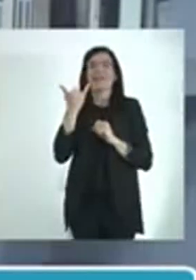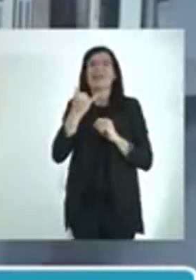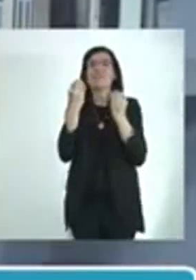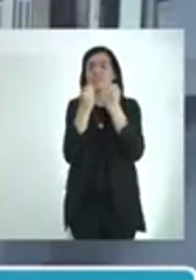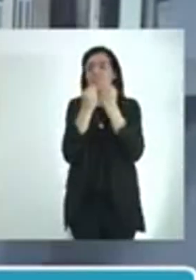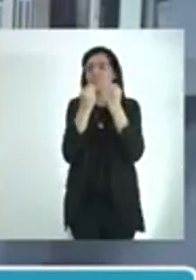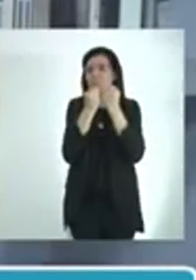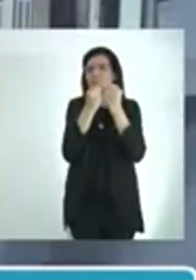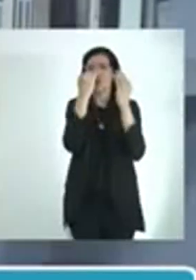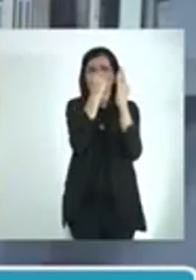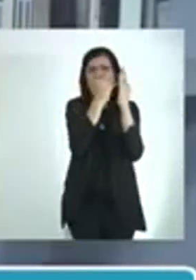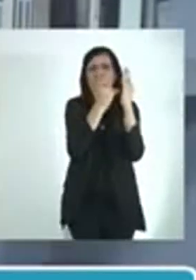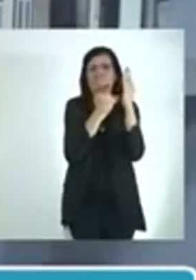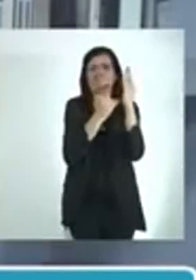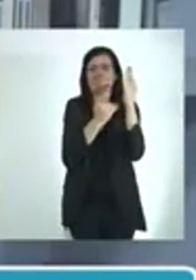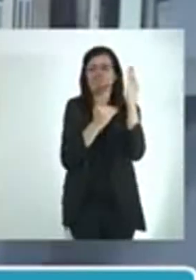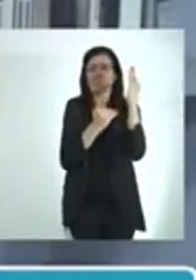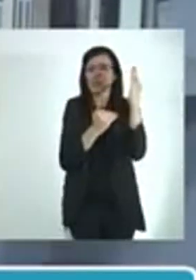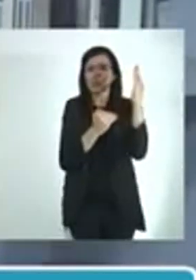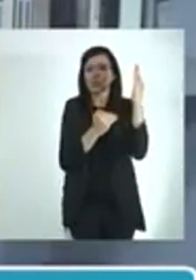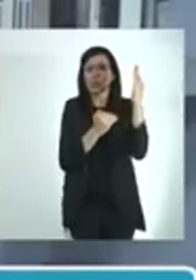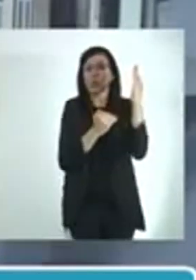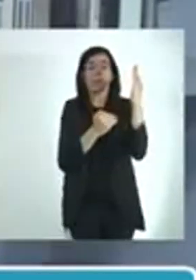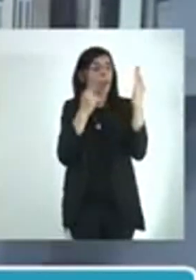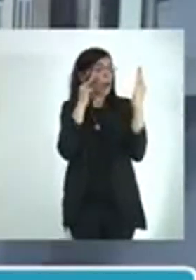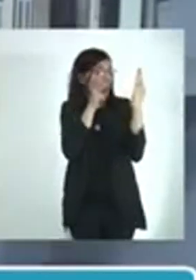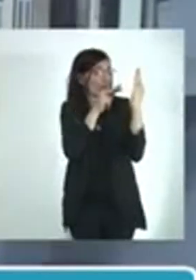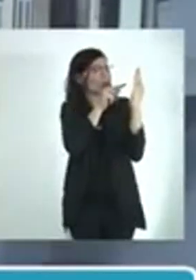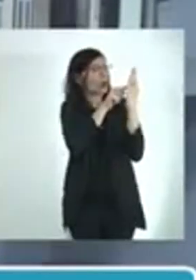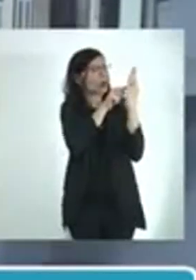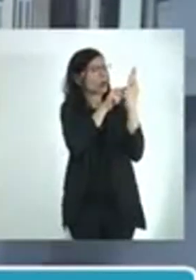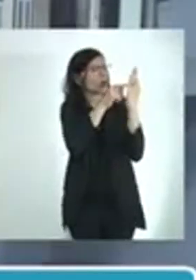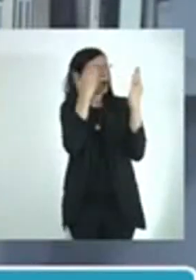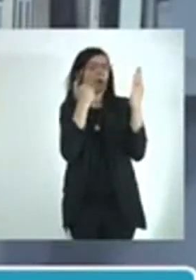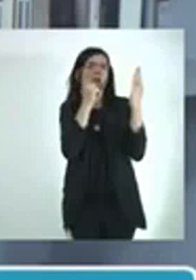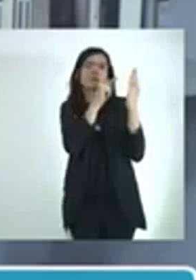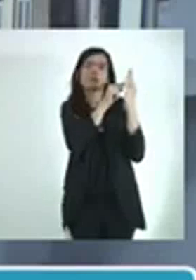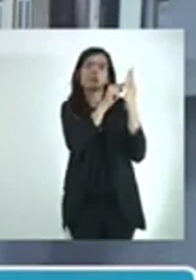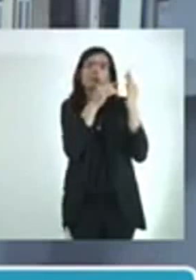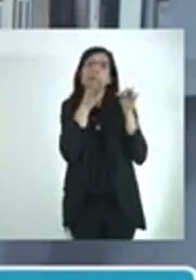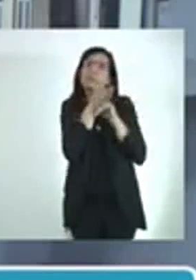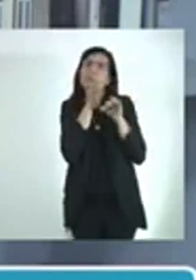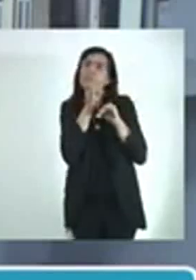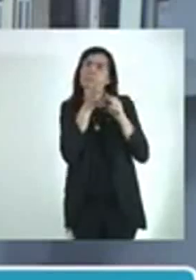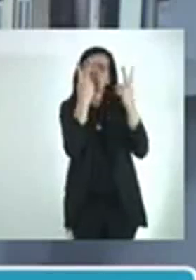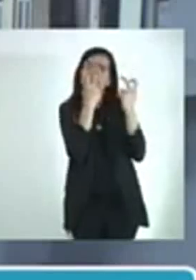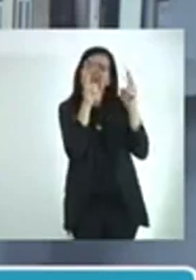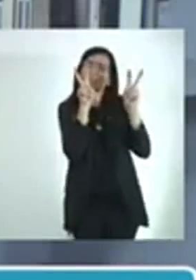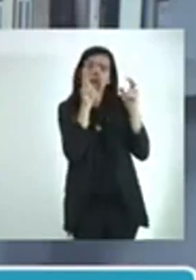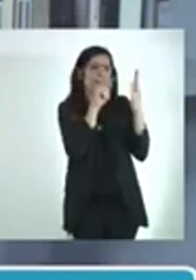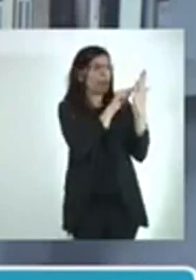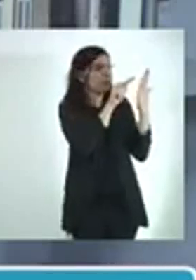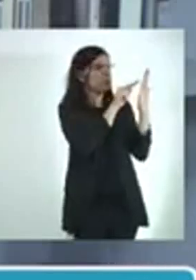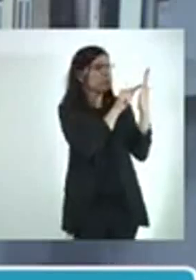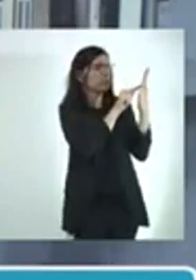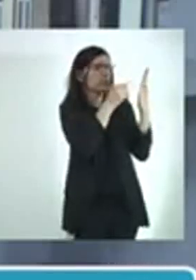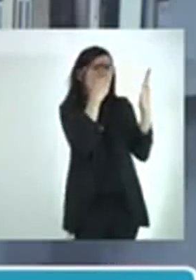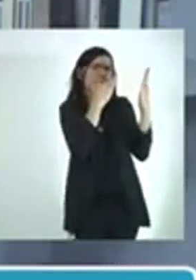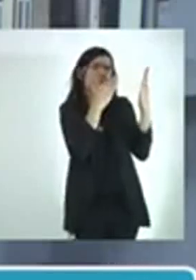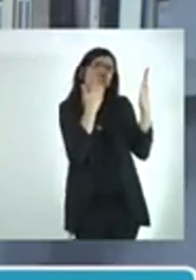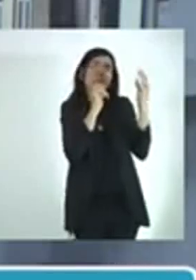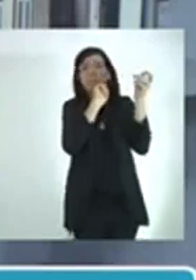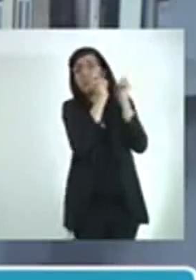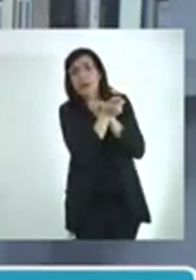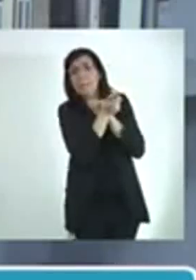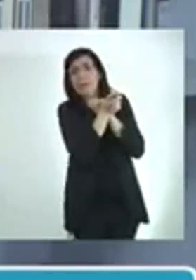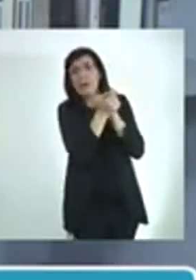viene trabajando en, bueno, revisemos cuáles son los contenidos, por qué damos lo que damos, por qué en vez de trabajar este tema no